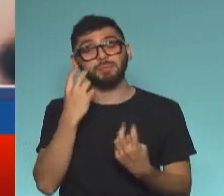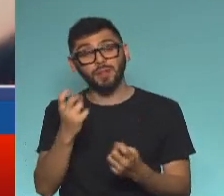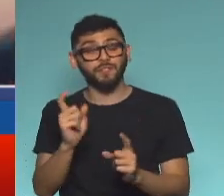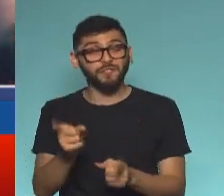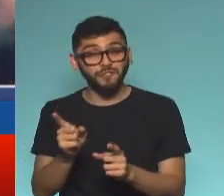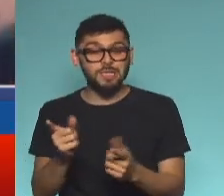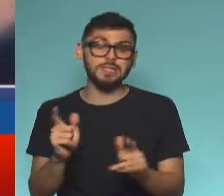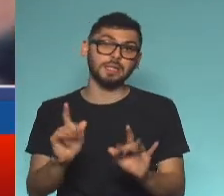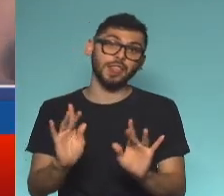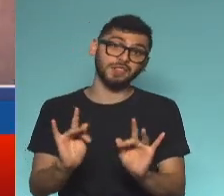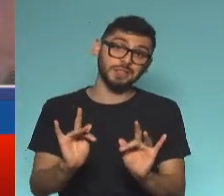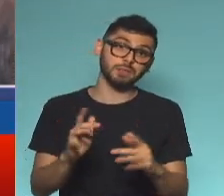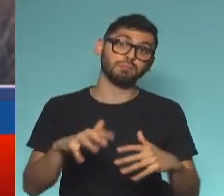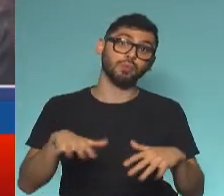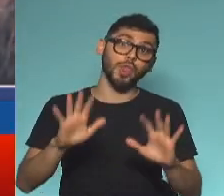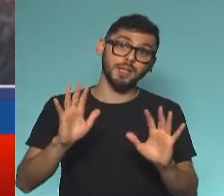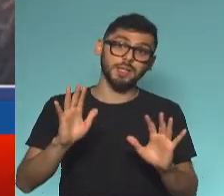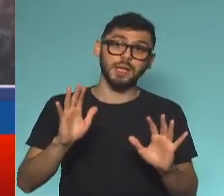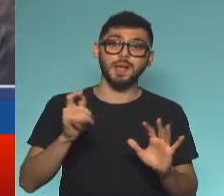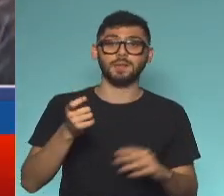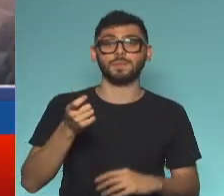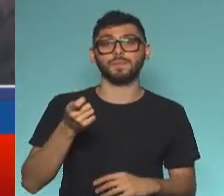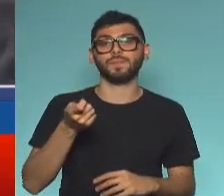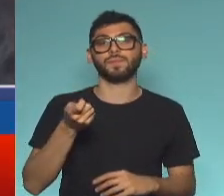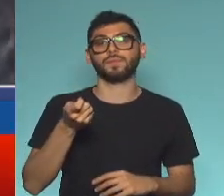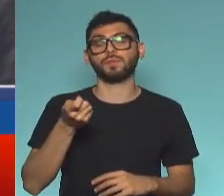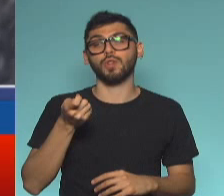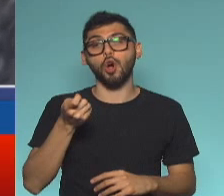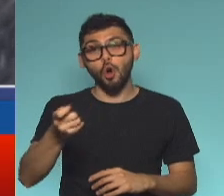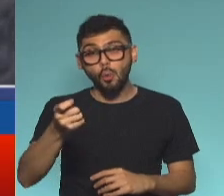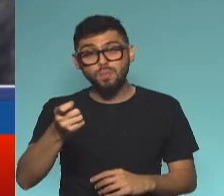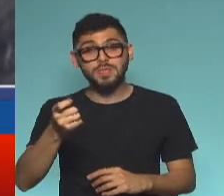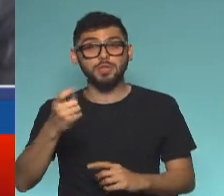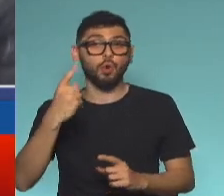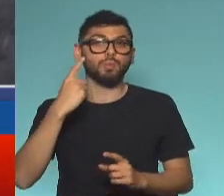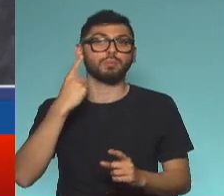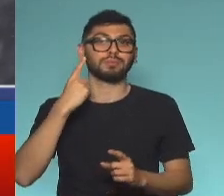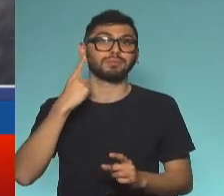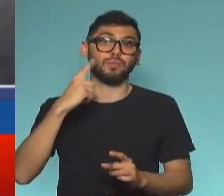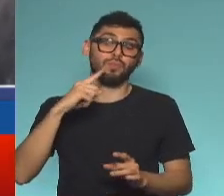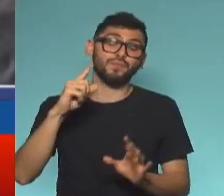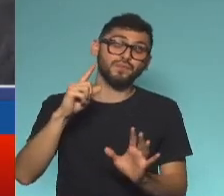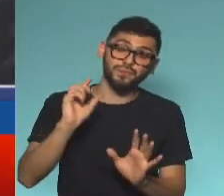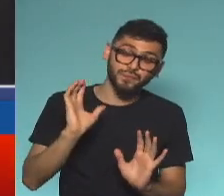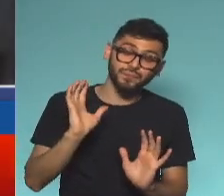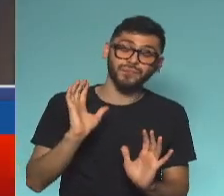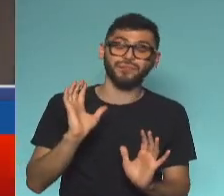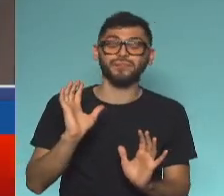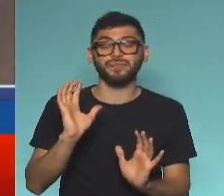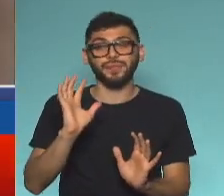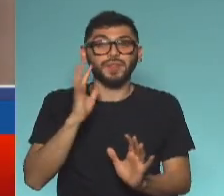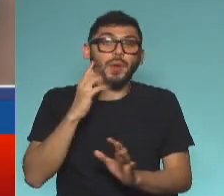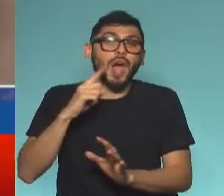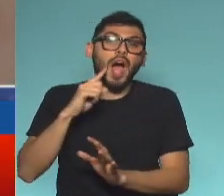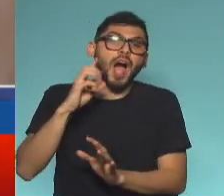ahora que puede transformarse en un homicidio doloso eventual y toda esta cuestión, pero nosotros, Diana, nos quedamos